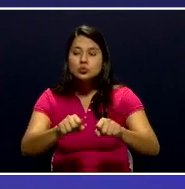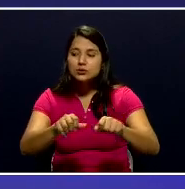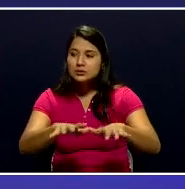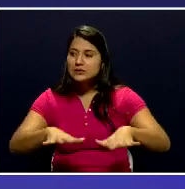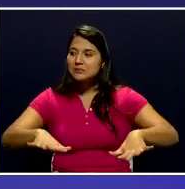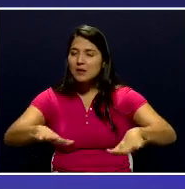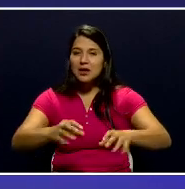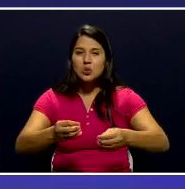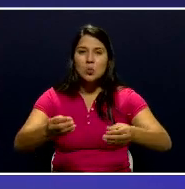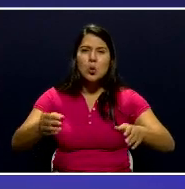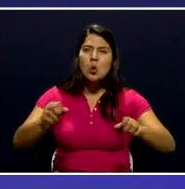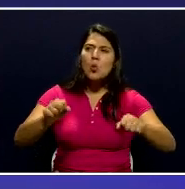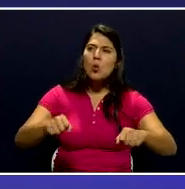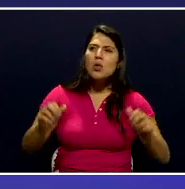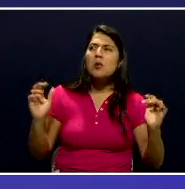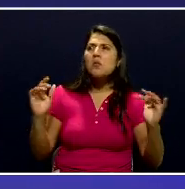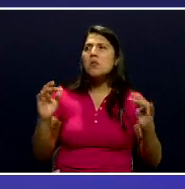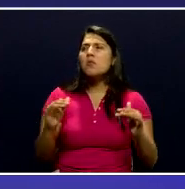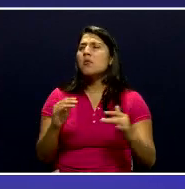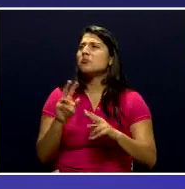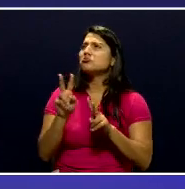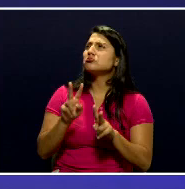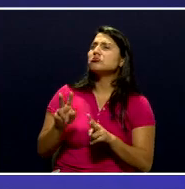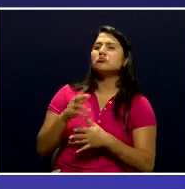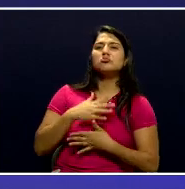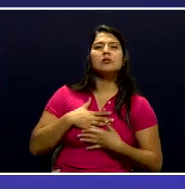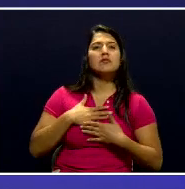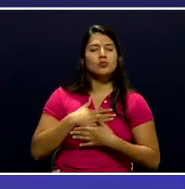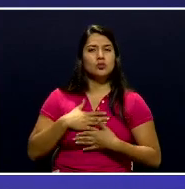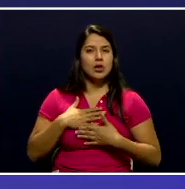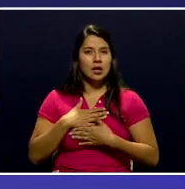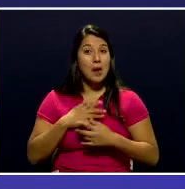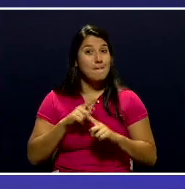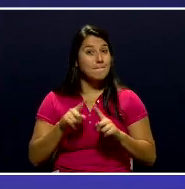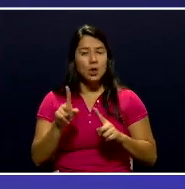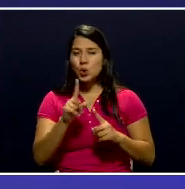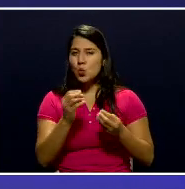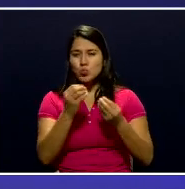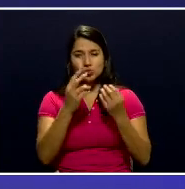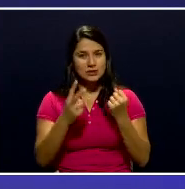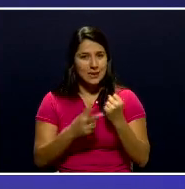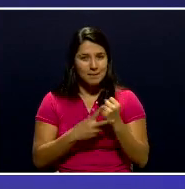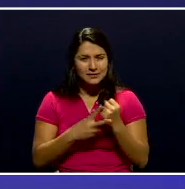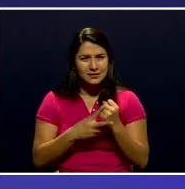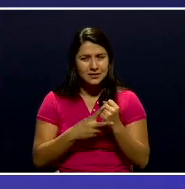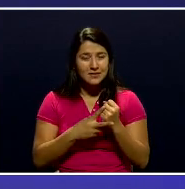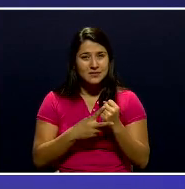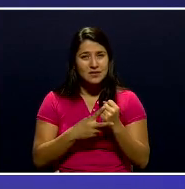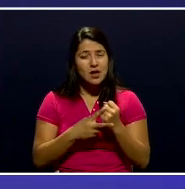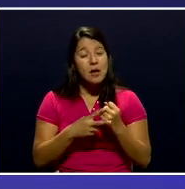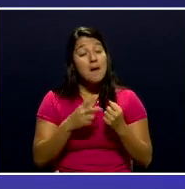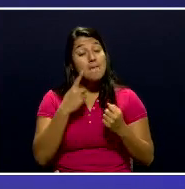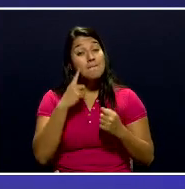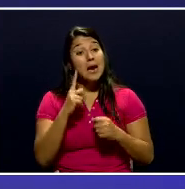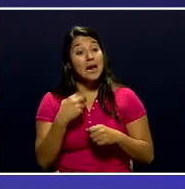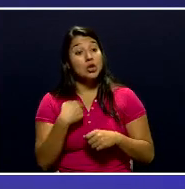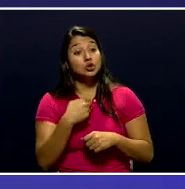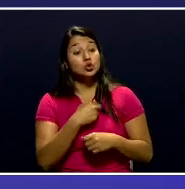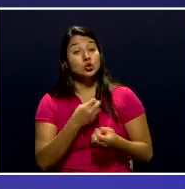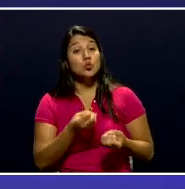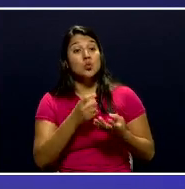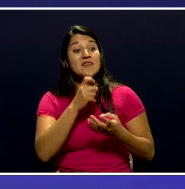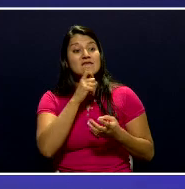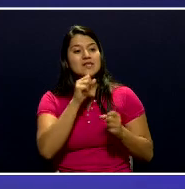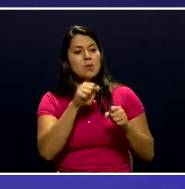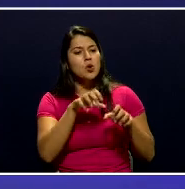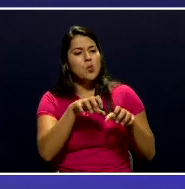público, disfrutarlo, pero eso no es frecuente. Nos falta y nos cuesta mucho